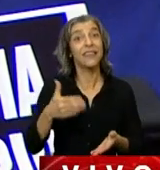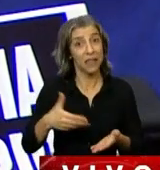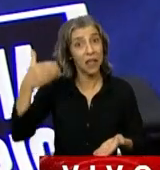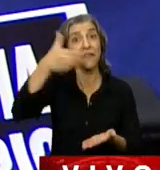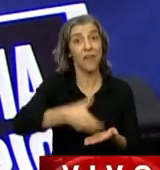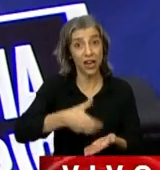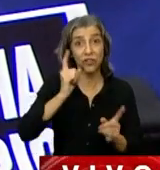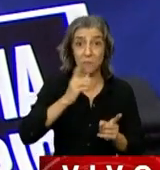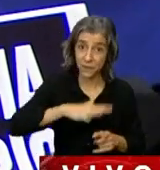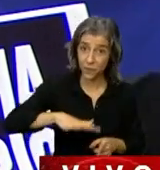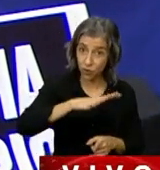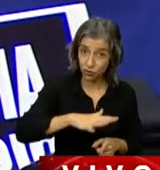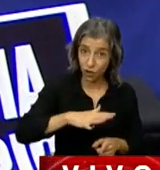Muerta.